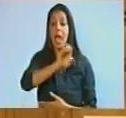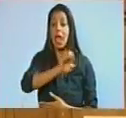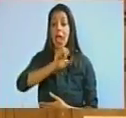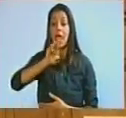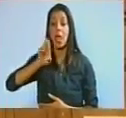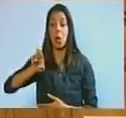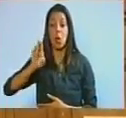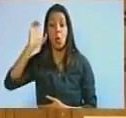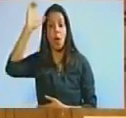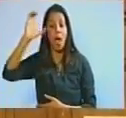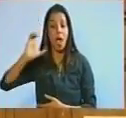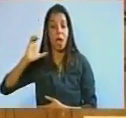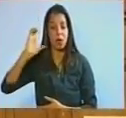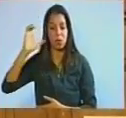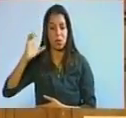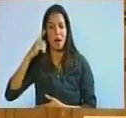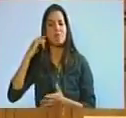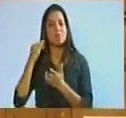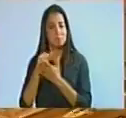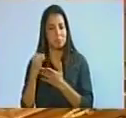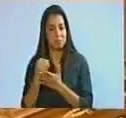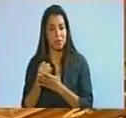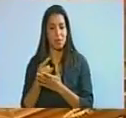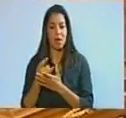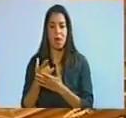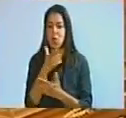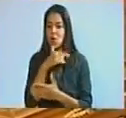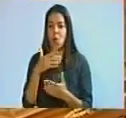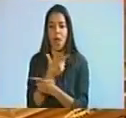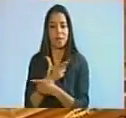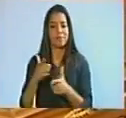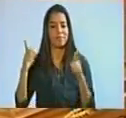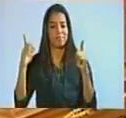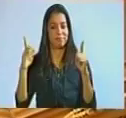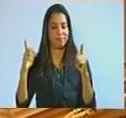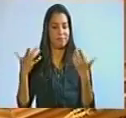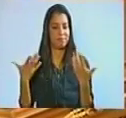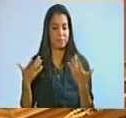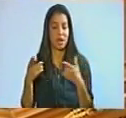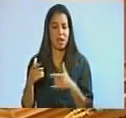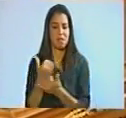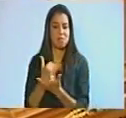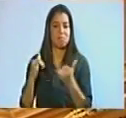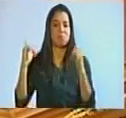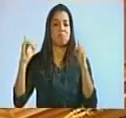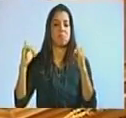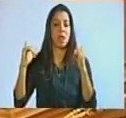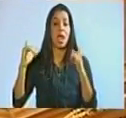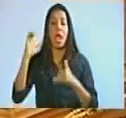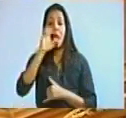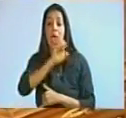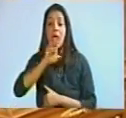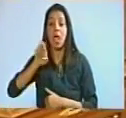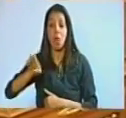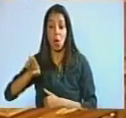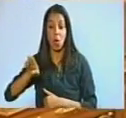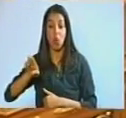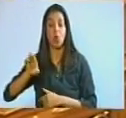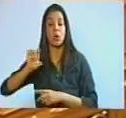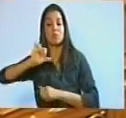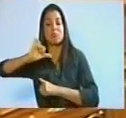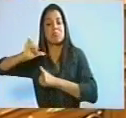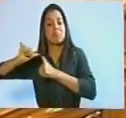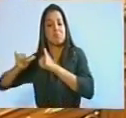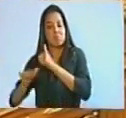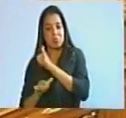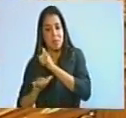socava y renuncia a su soberanía y se pliega, se rinde, se subordina